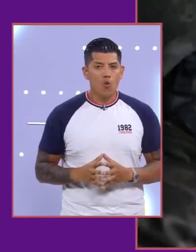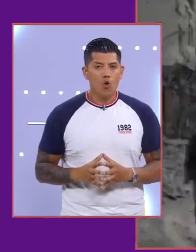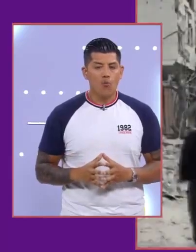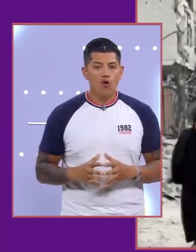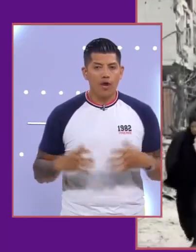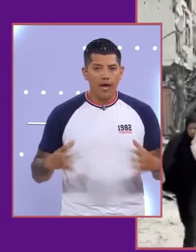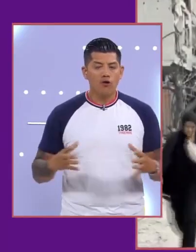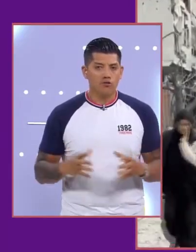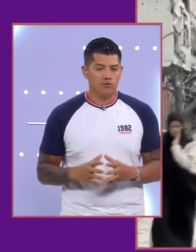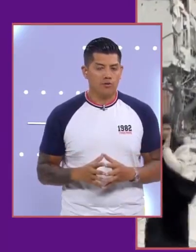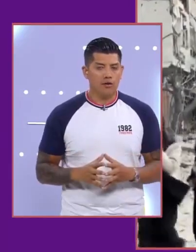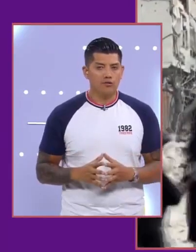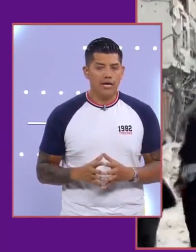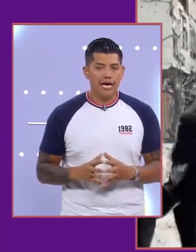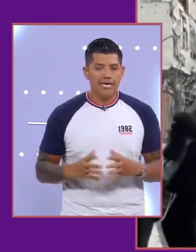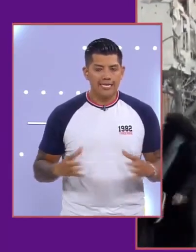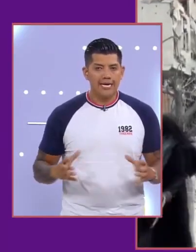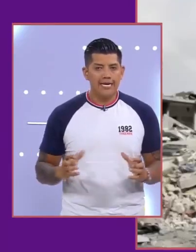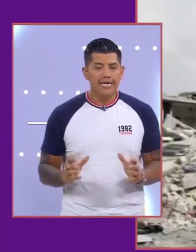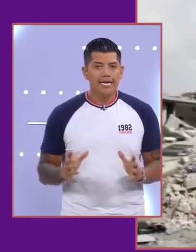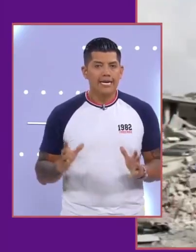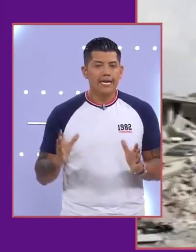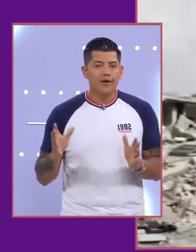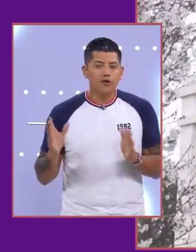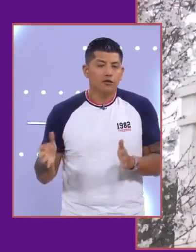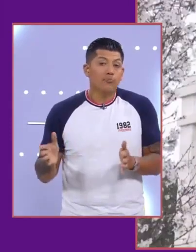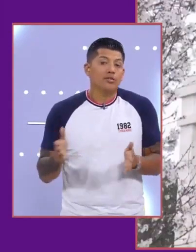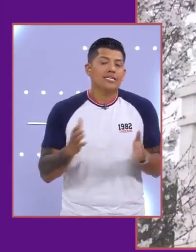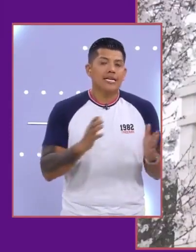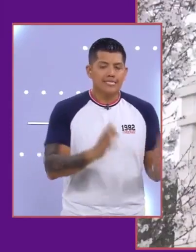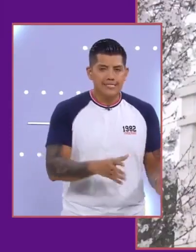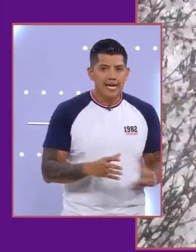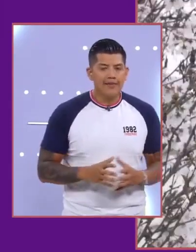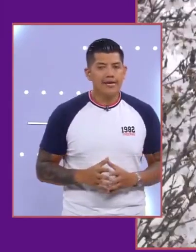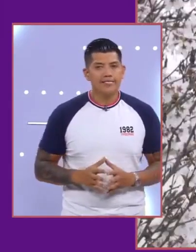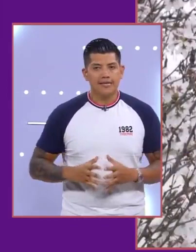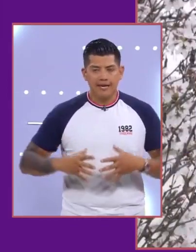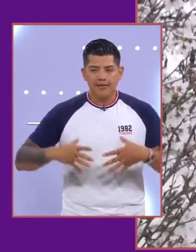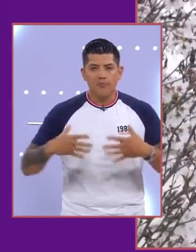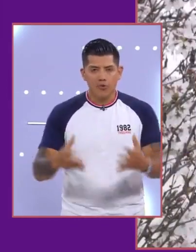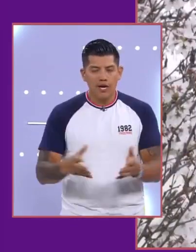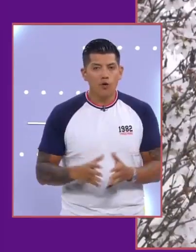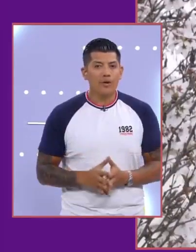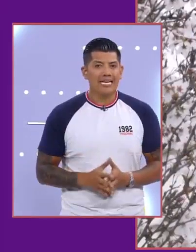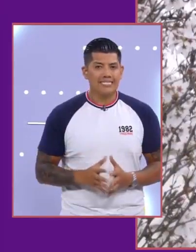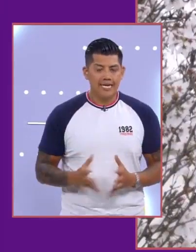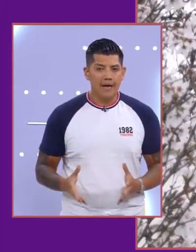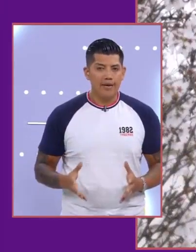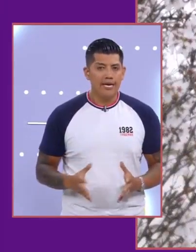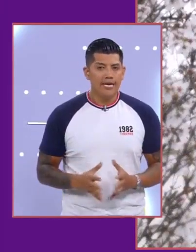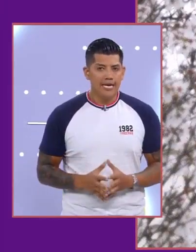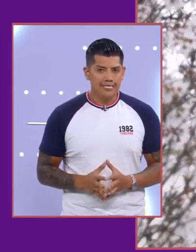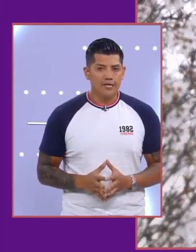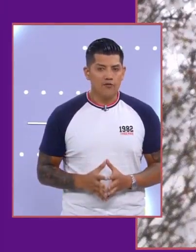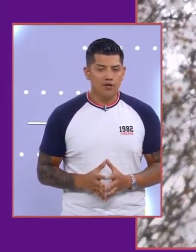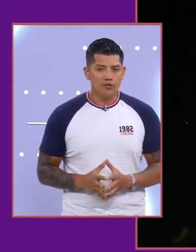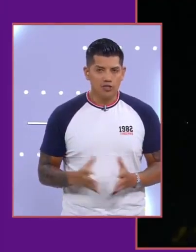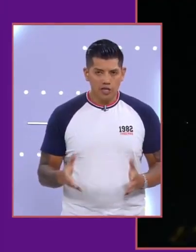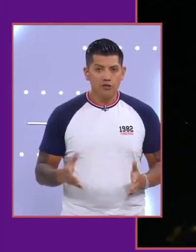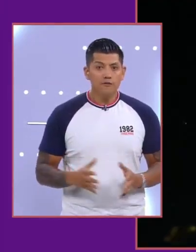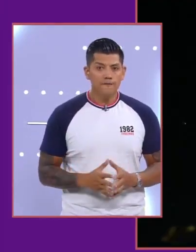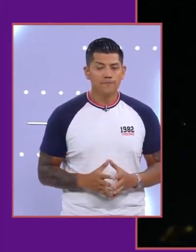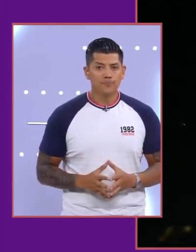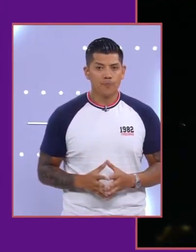haber como bloqueos a Israel, que le corten, por decir, las entradas, que dejen de apoyarlo para que se acabe este